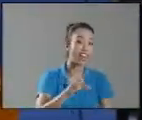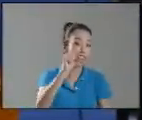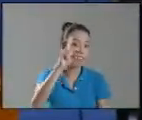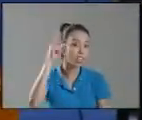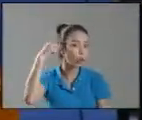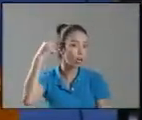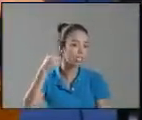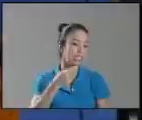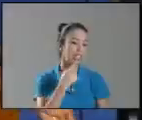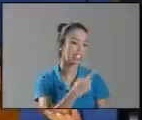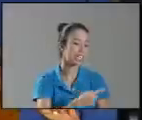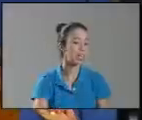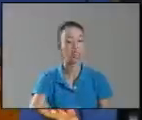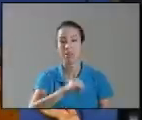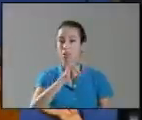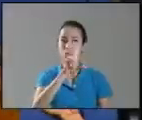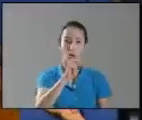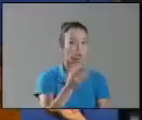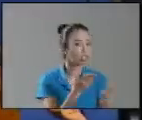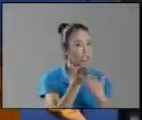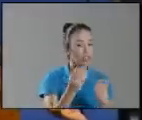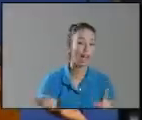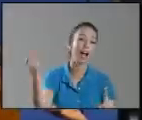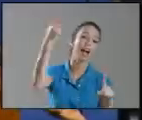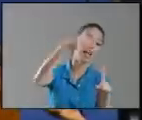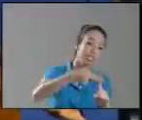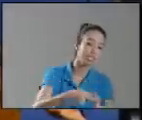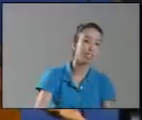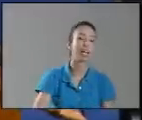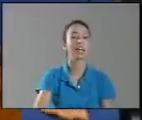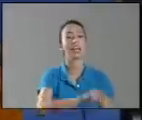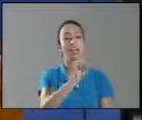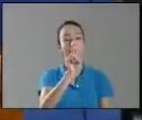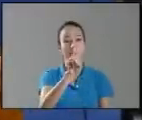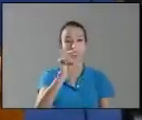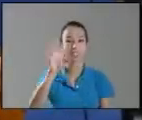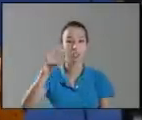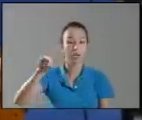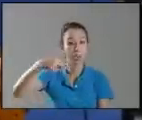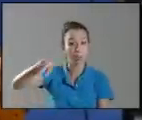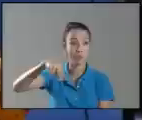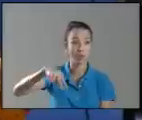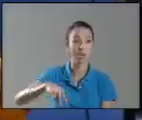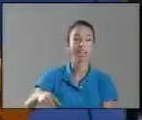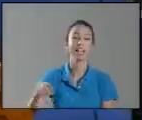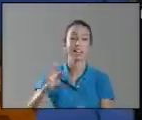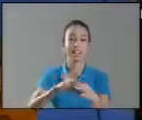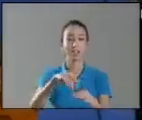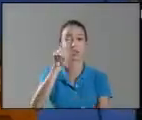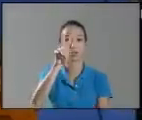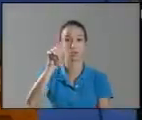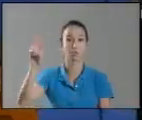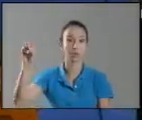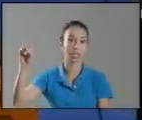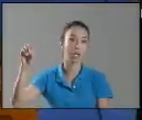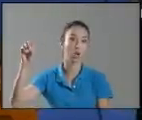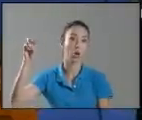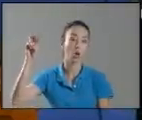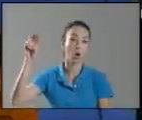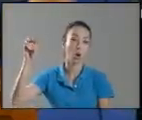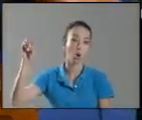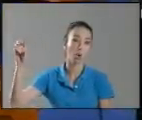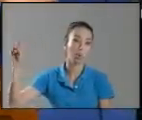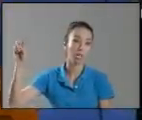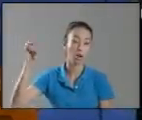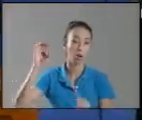Es como cuando usted agarra un producto que dice, vence el 5 de noviembre del 88, y usted todavía se lo estaba tomando.